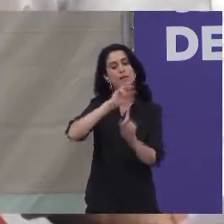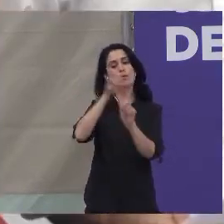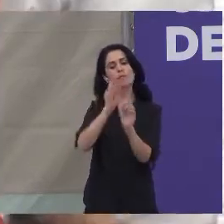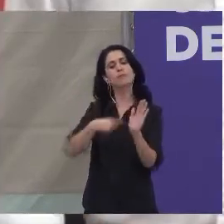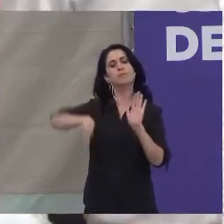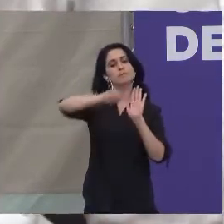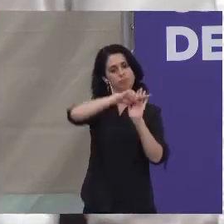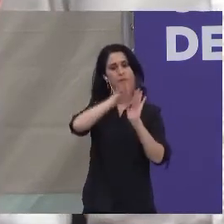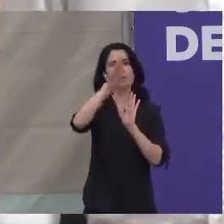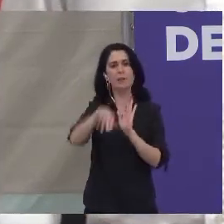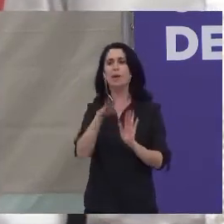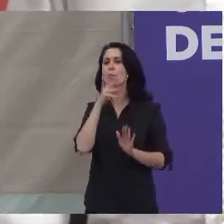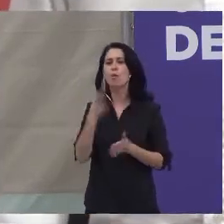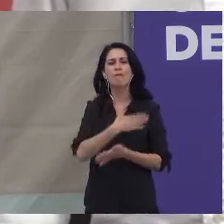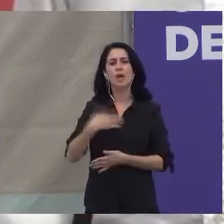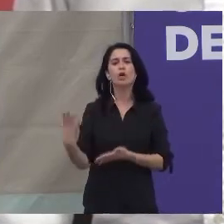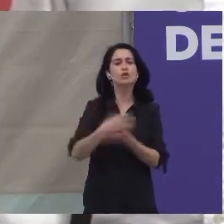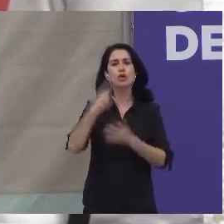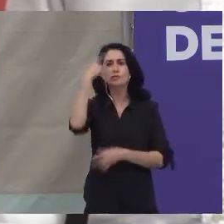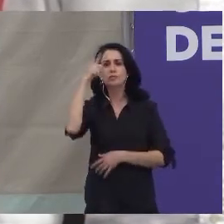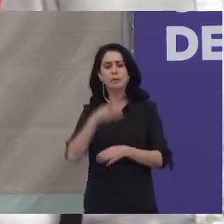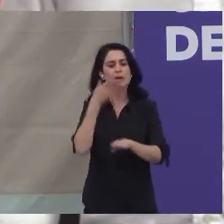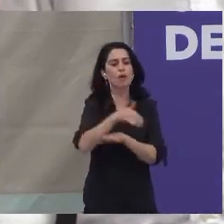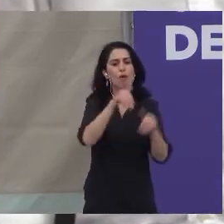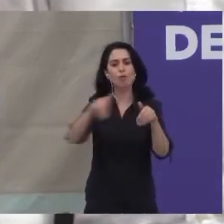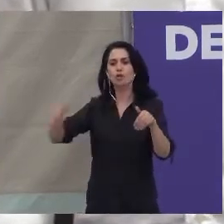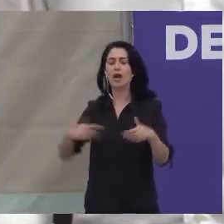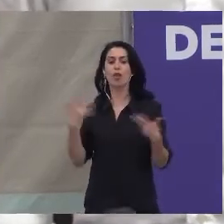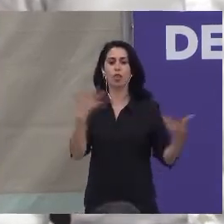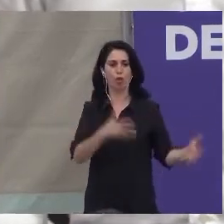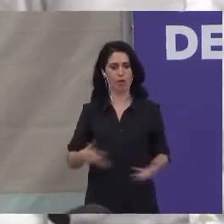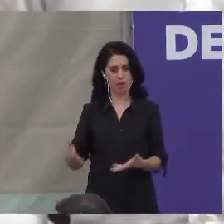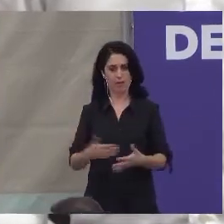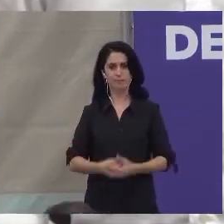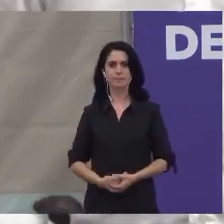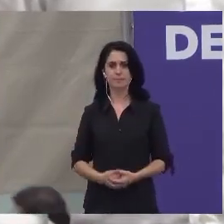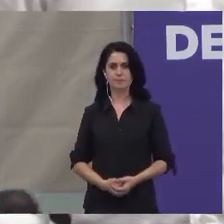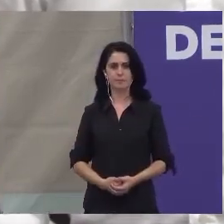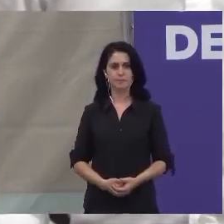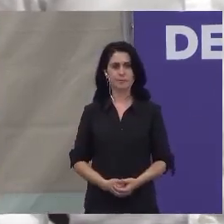mundo sepa dónde puede acudir para votar a los candidatos por los círculos.